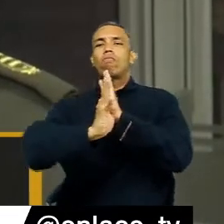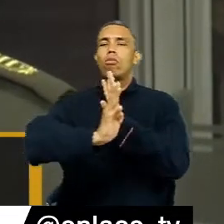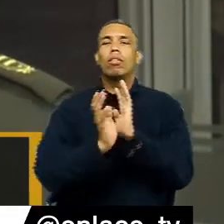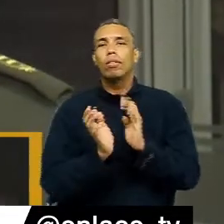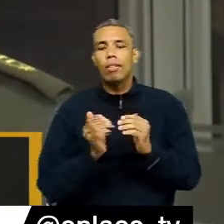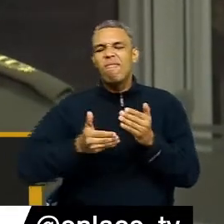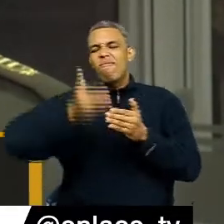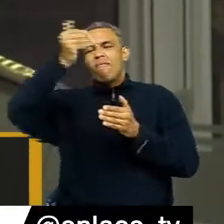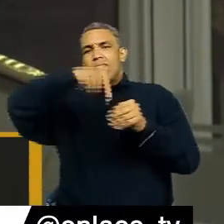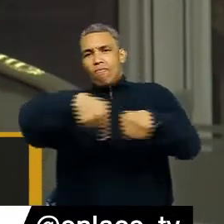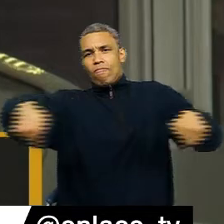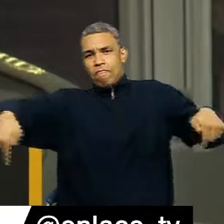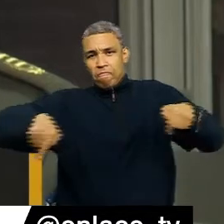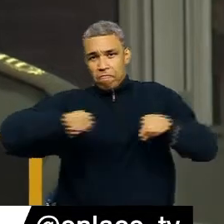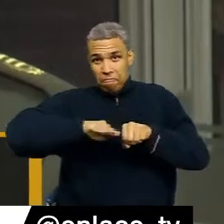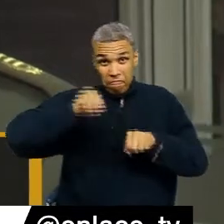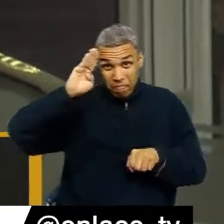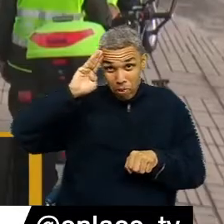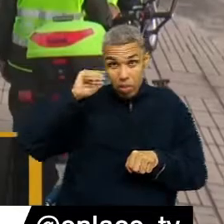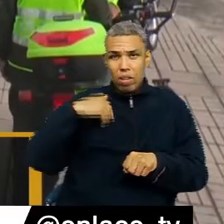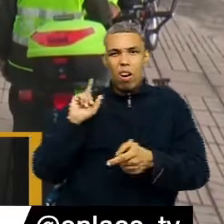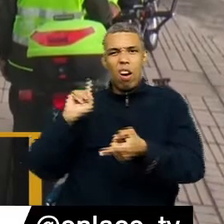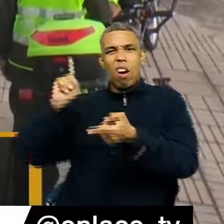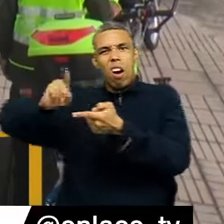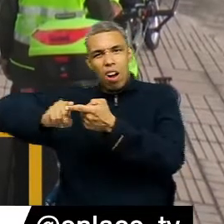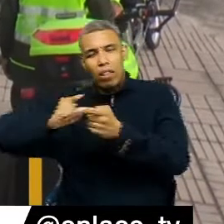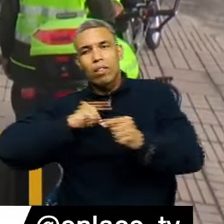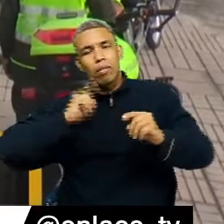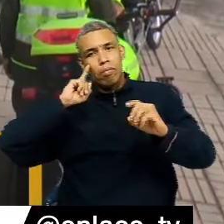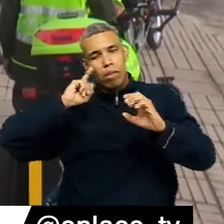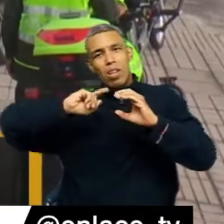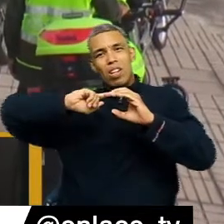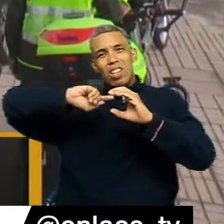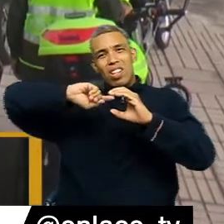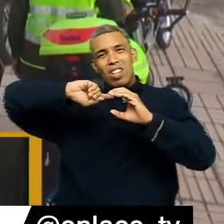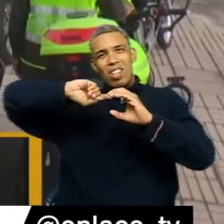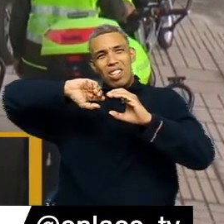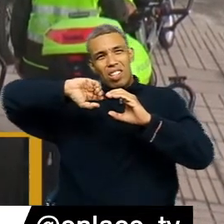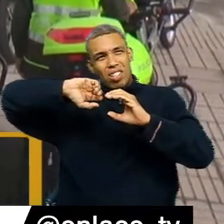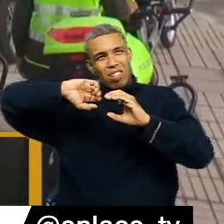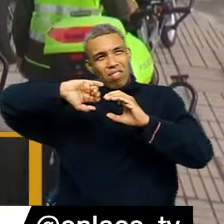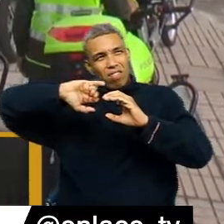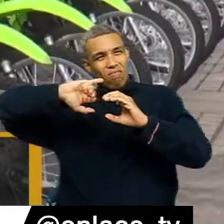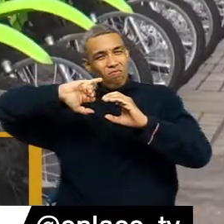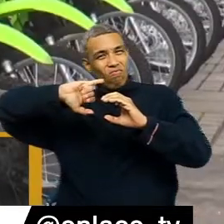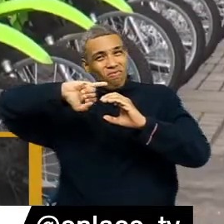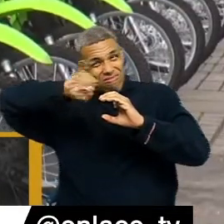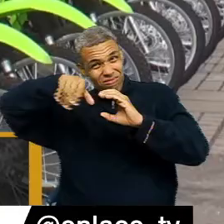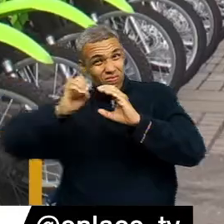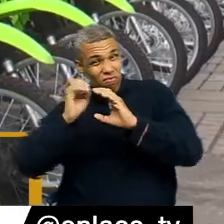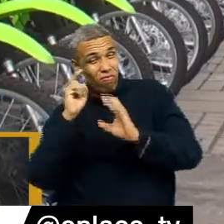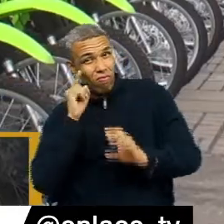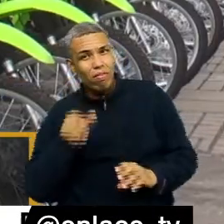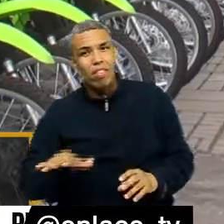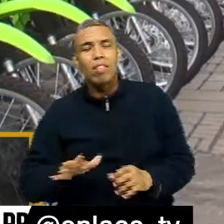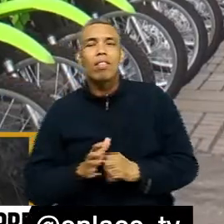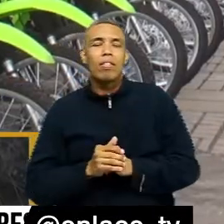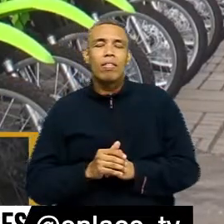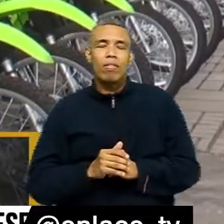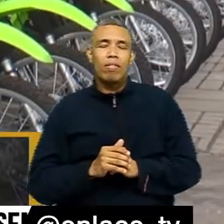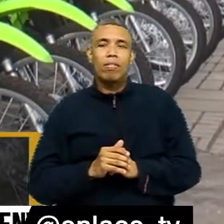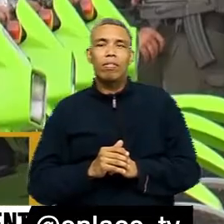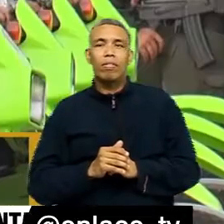del departamento hasta el San Silvestre. Hombres y mujeres de corazón verde de servicio entregado a Colombia celebran la vida de una institución llena